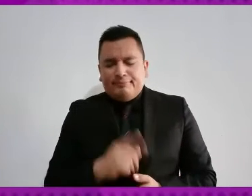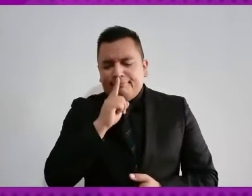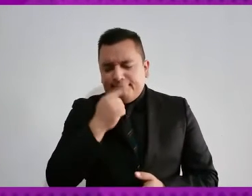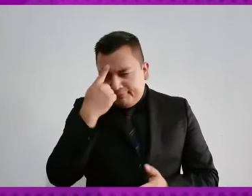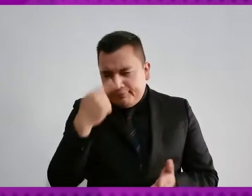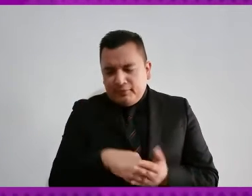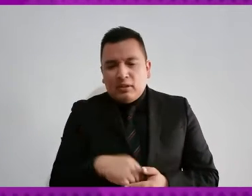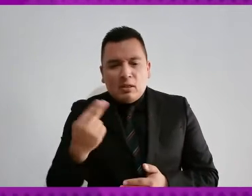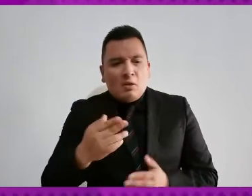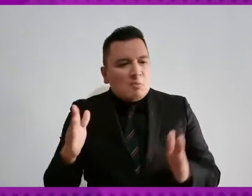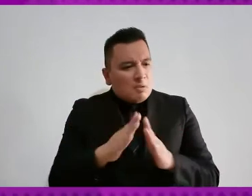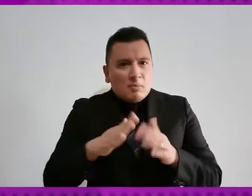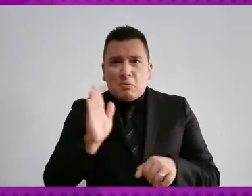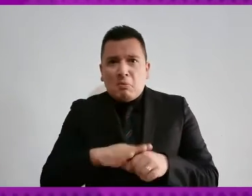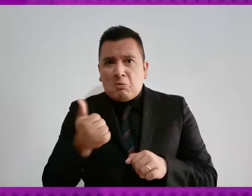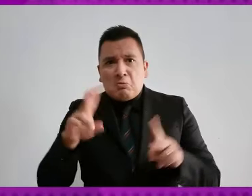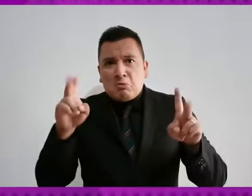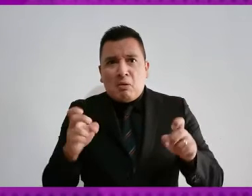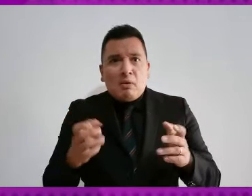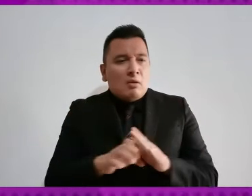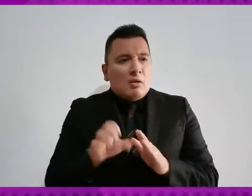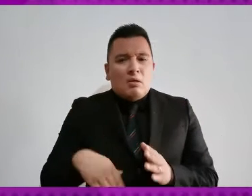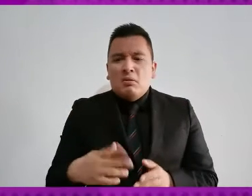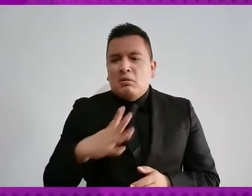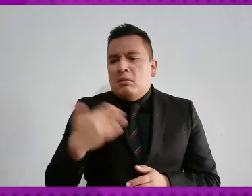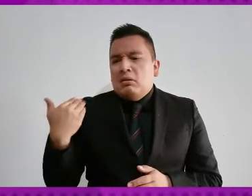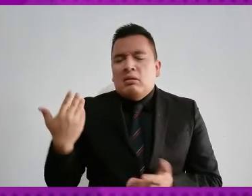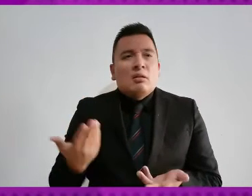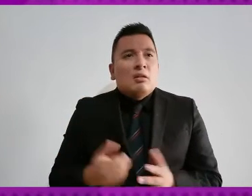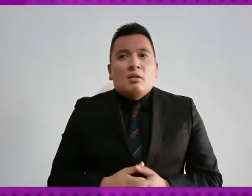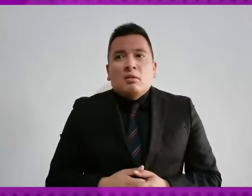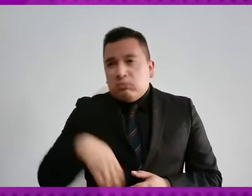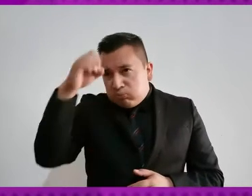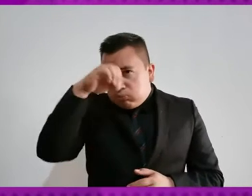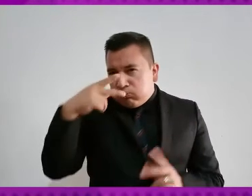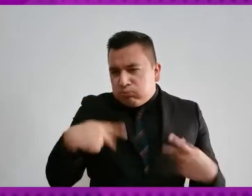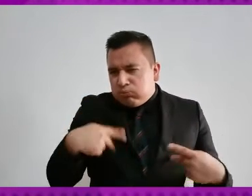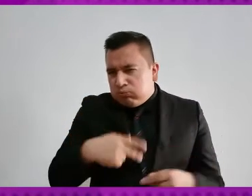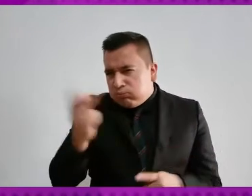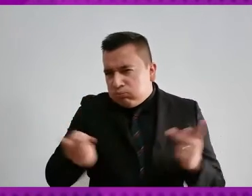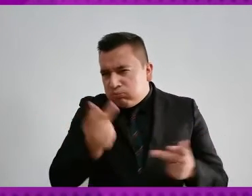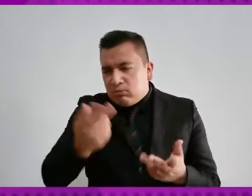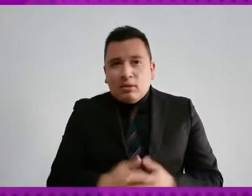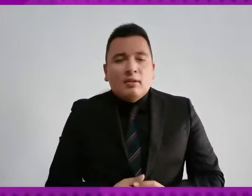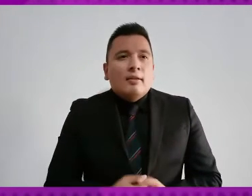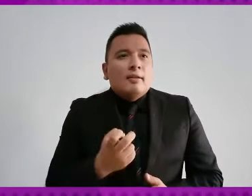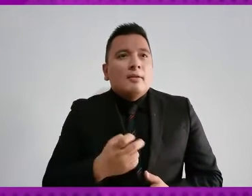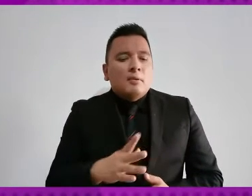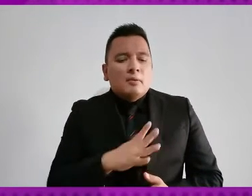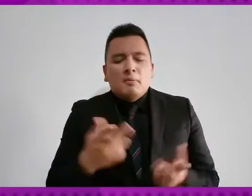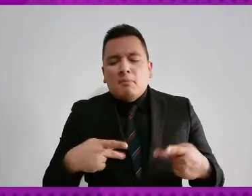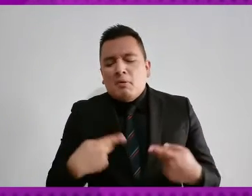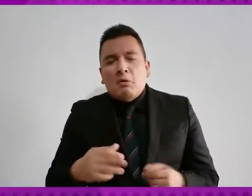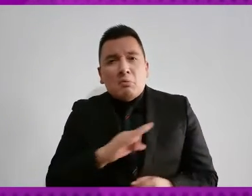en otros temas. Acabamos de tener la consulta popular. Creo que nos abre un espectro muy amplio para que las y los